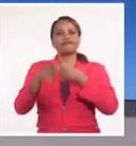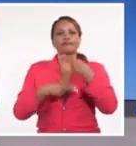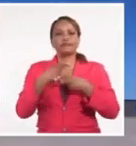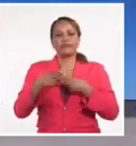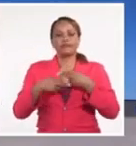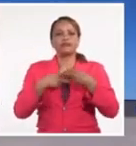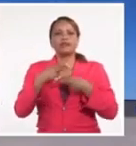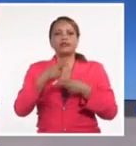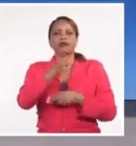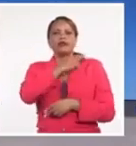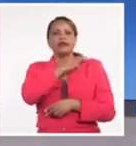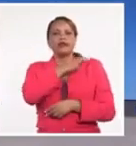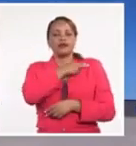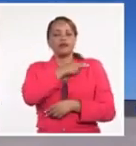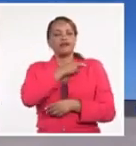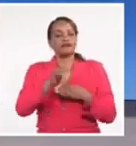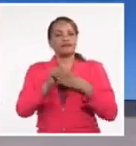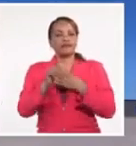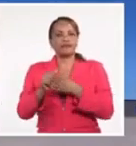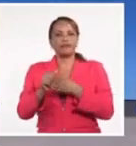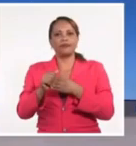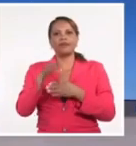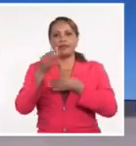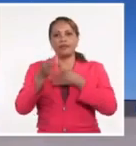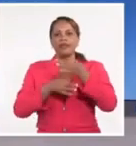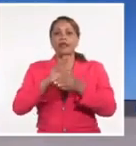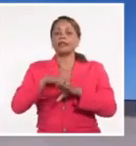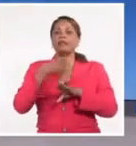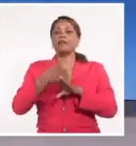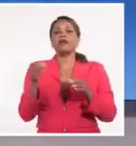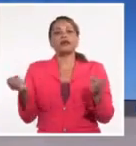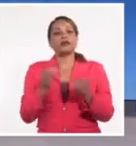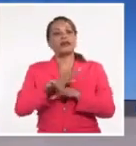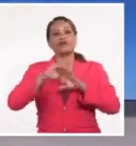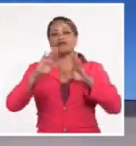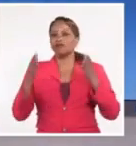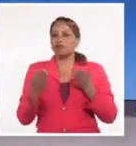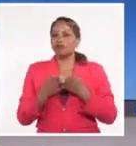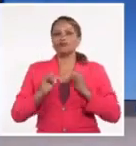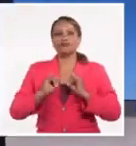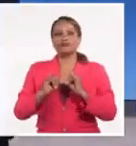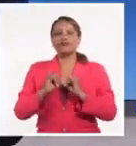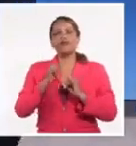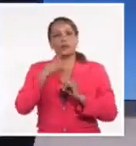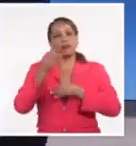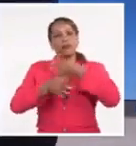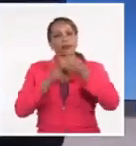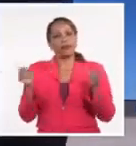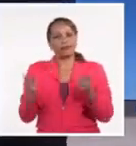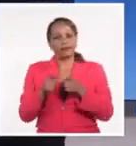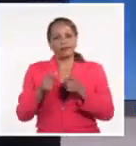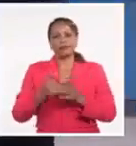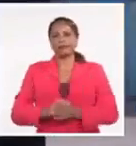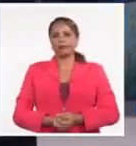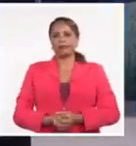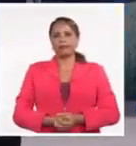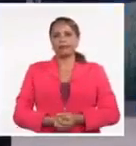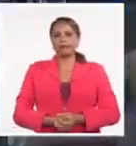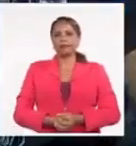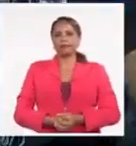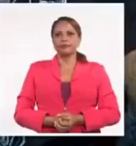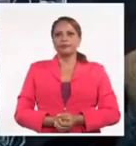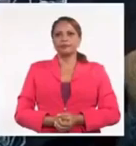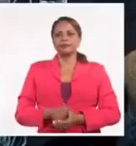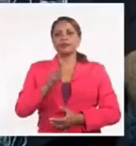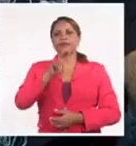su autor material, una vez esclarecidos todos los detalles. Aquí traemos solamente lo esencial. Vamos a ver. El